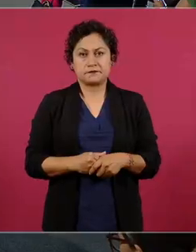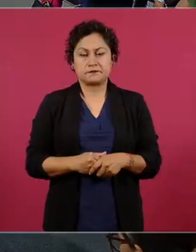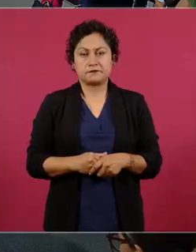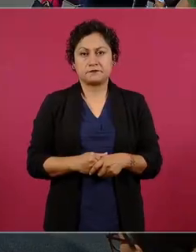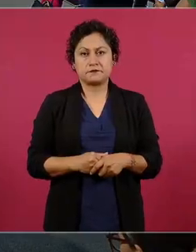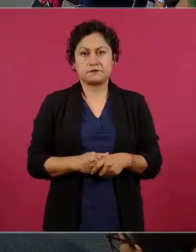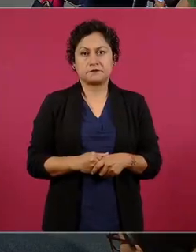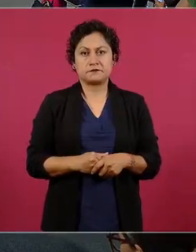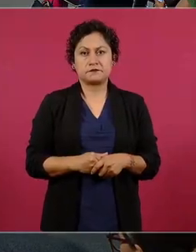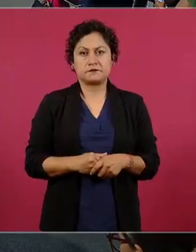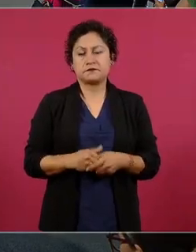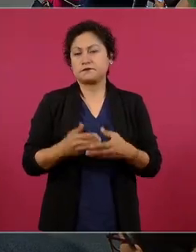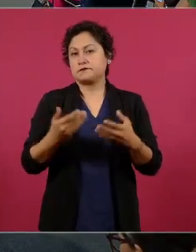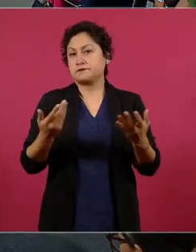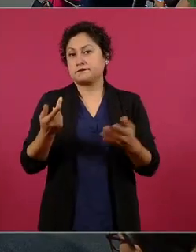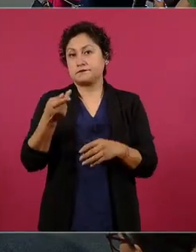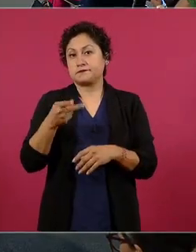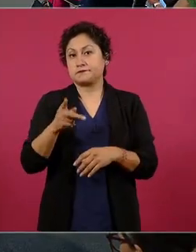asociaciones de